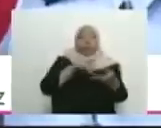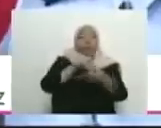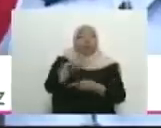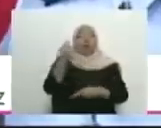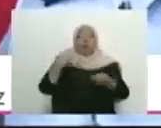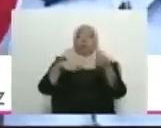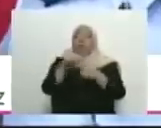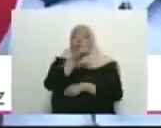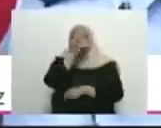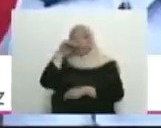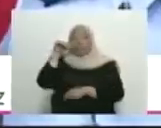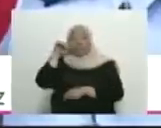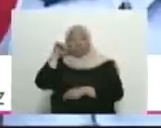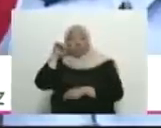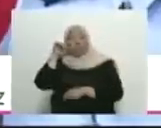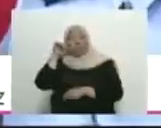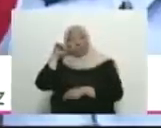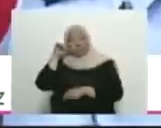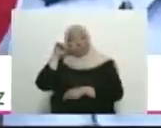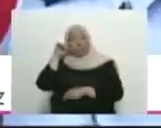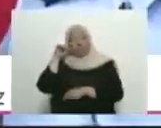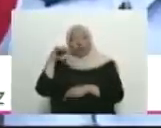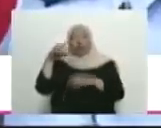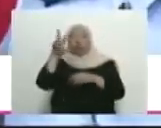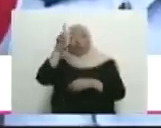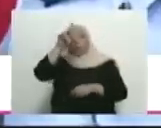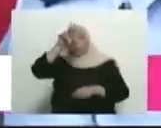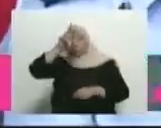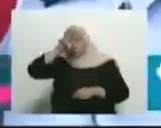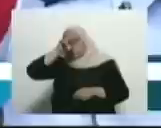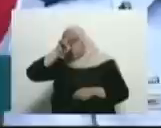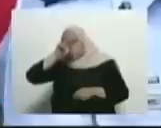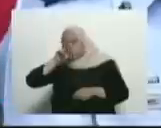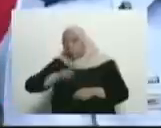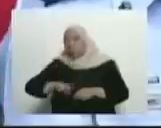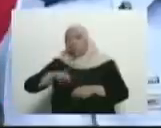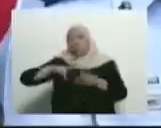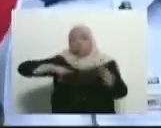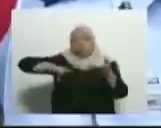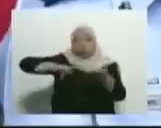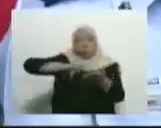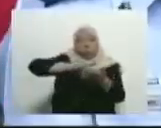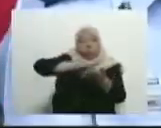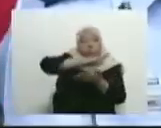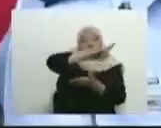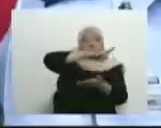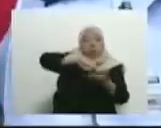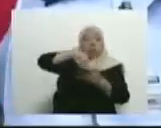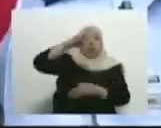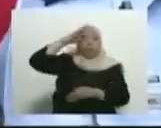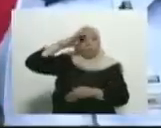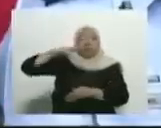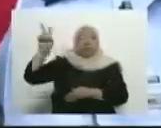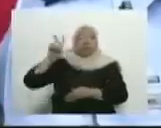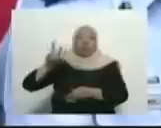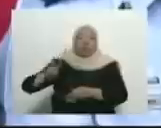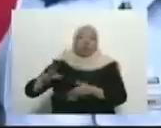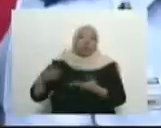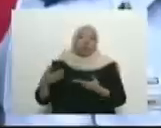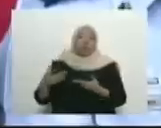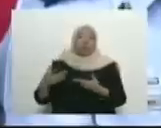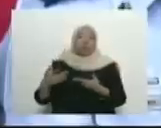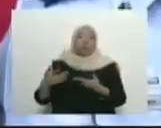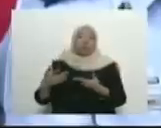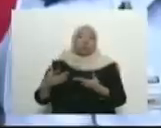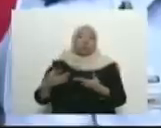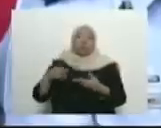mandato y es una tarea que cumple todos los días de manera heroica los pilotos de la aviación militar bolivariana.